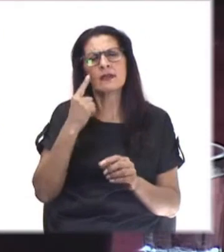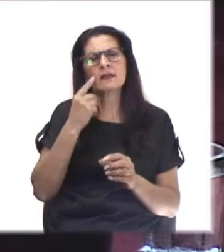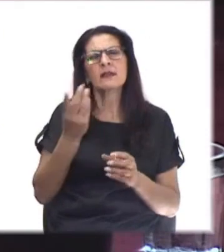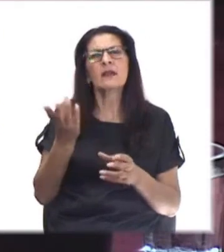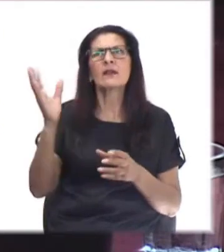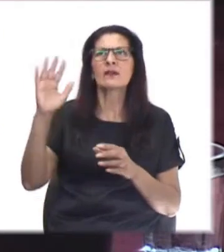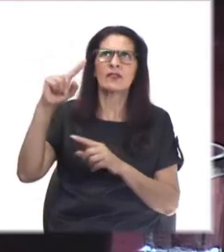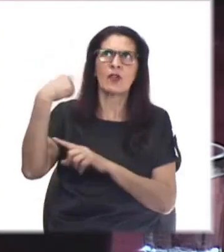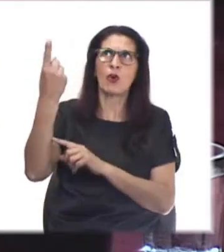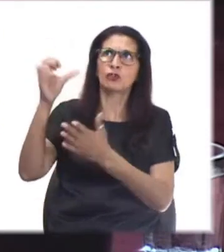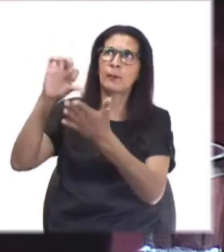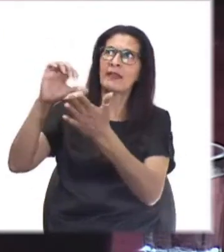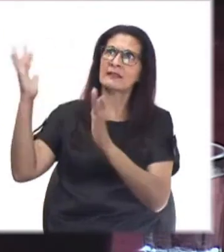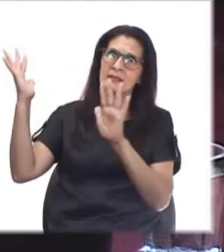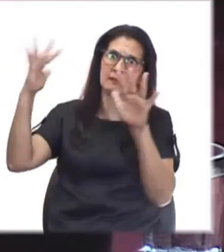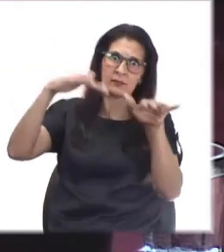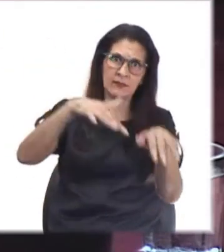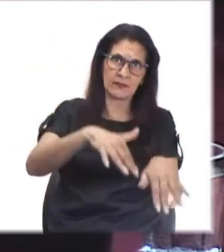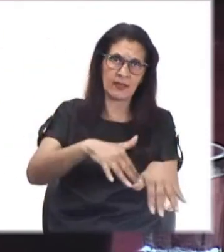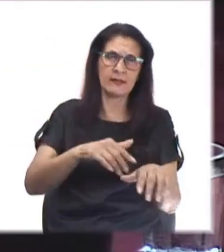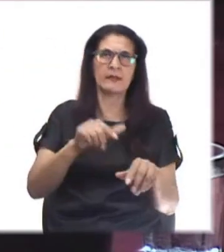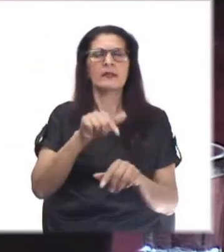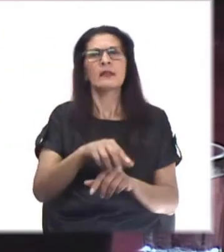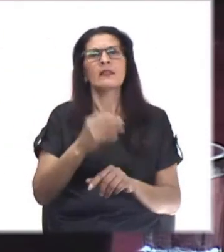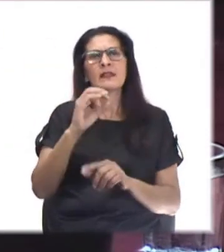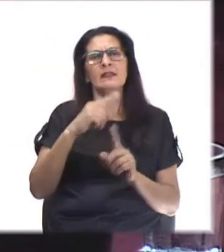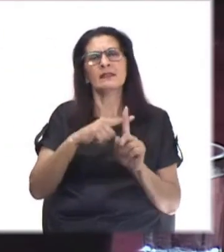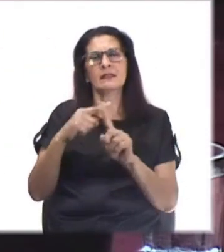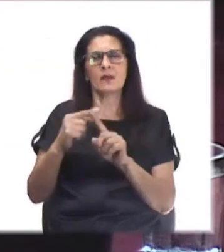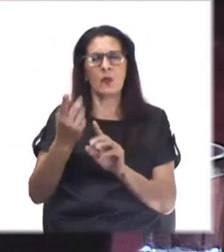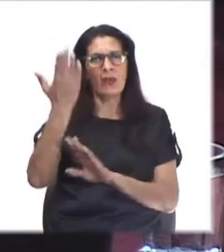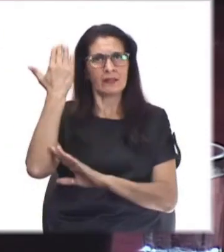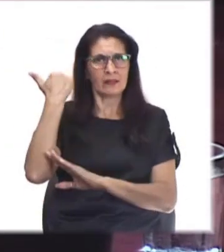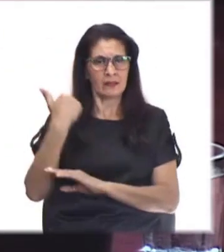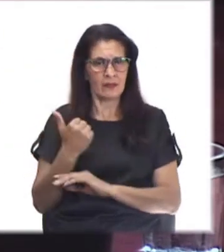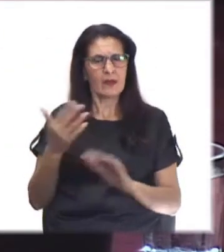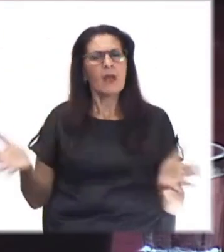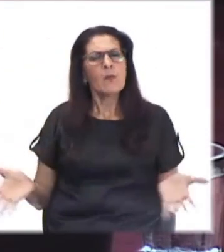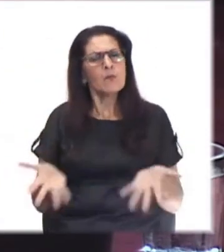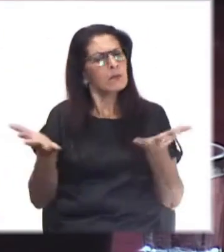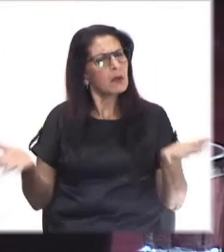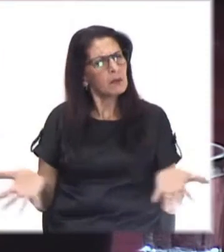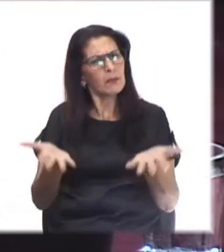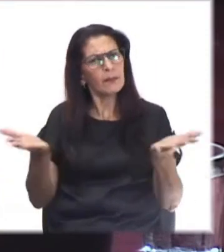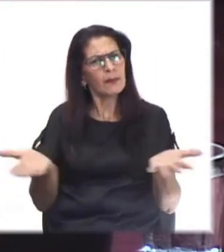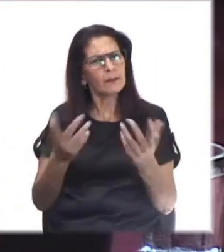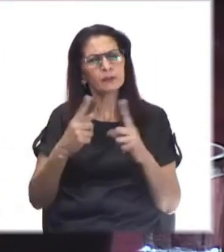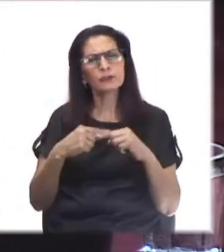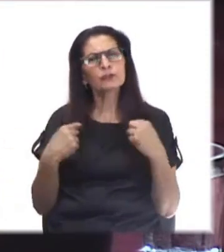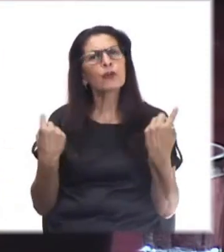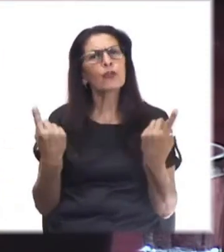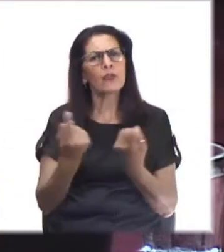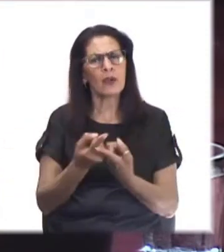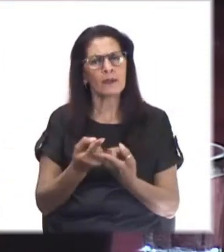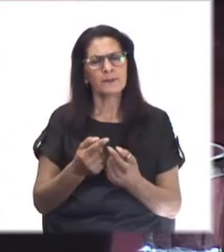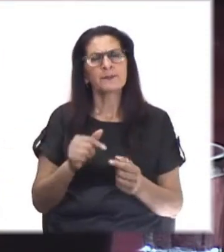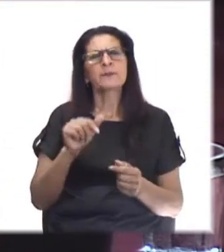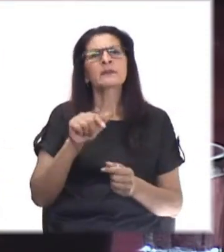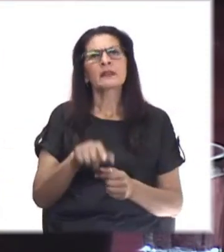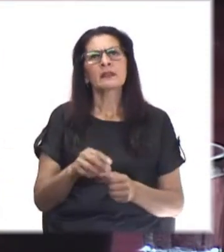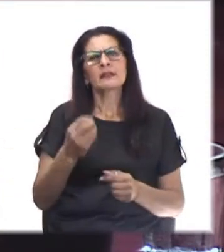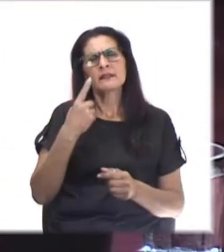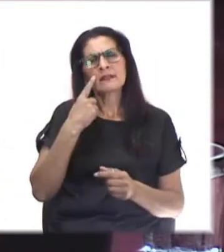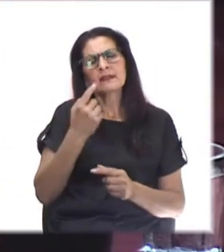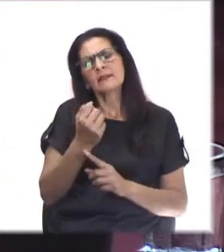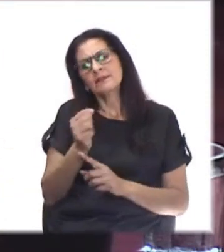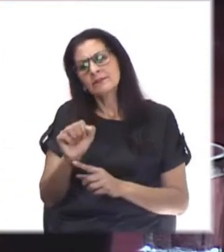poblaron nuestro país desde comienzos del siglo anterior, alentando todos ellos la utopía esquiva de